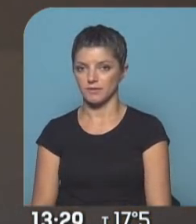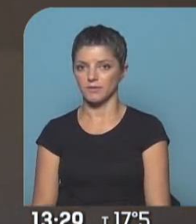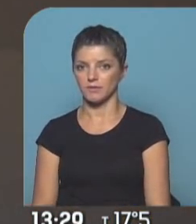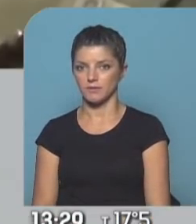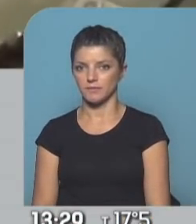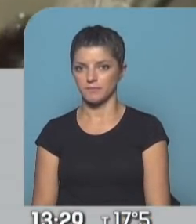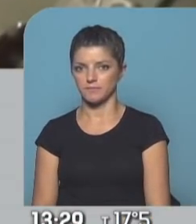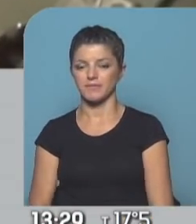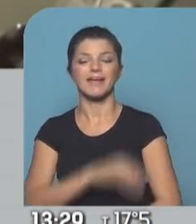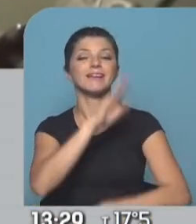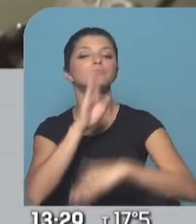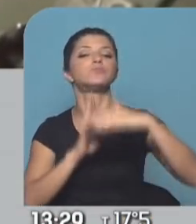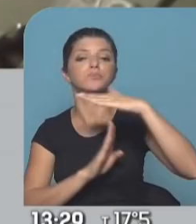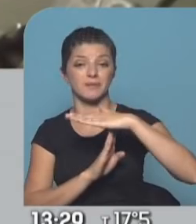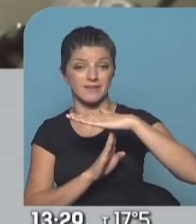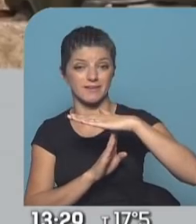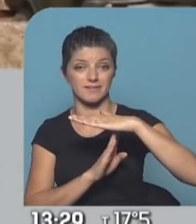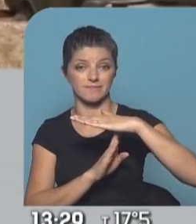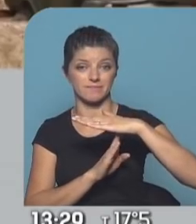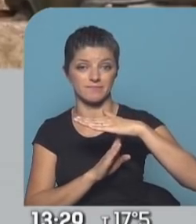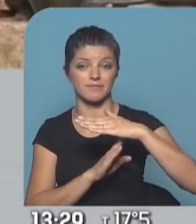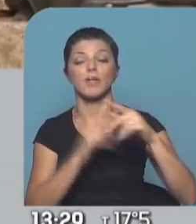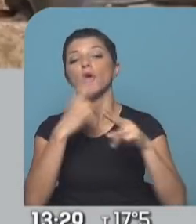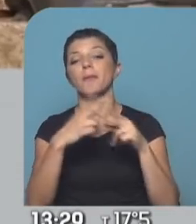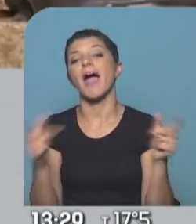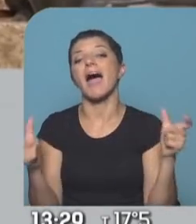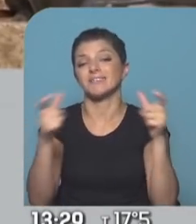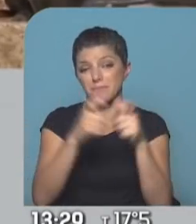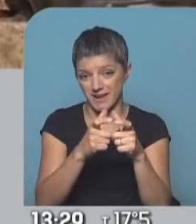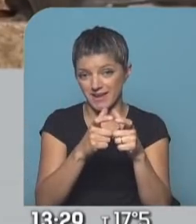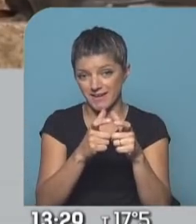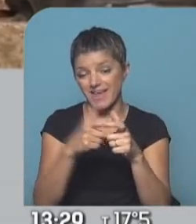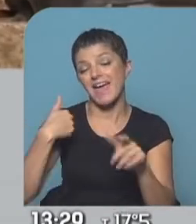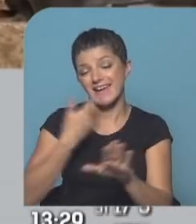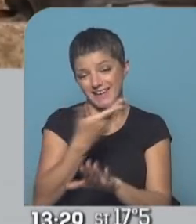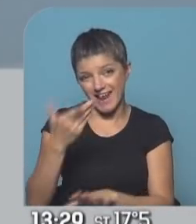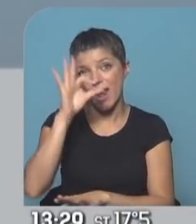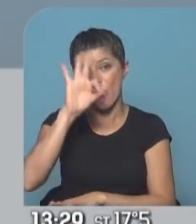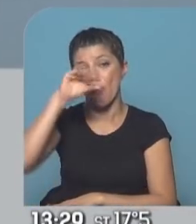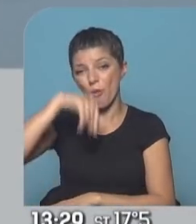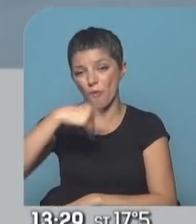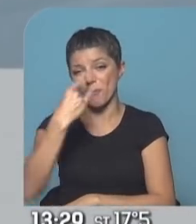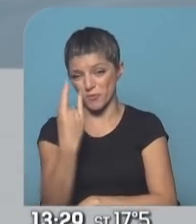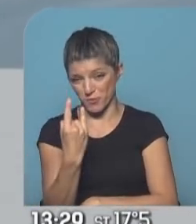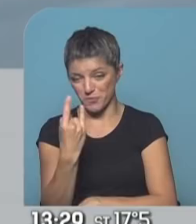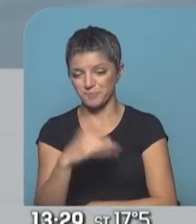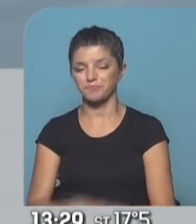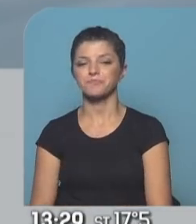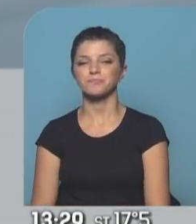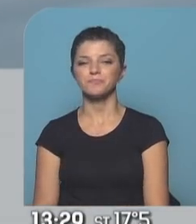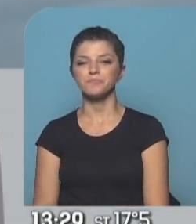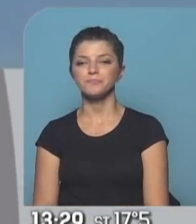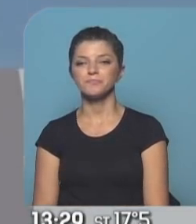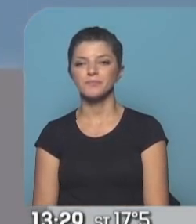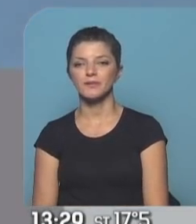ejercicio de un liderazgo que se llama Asamblea General de las Naciones Unidas. Trump, sin duda, es el hombre, y